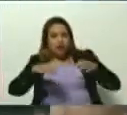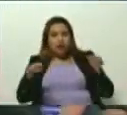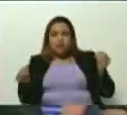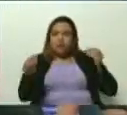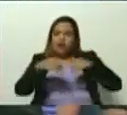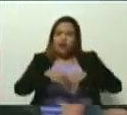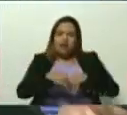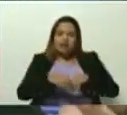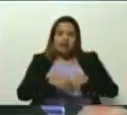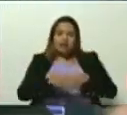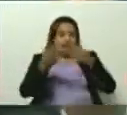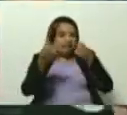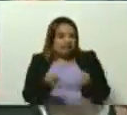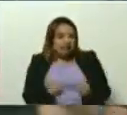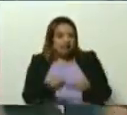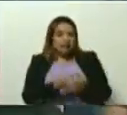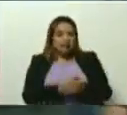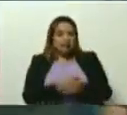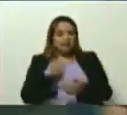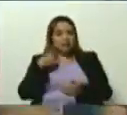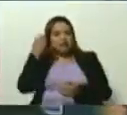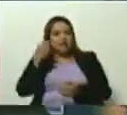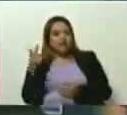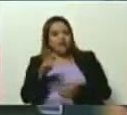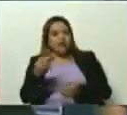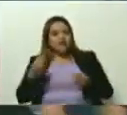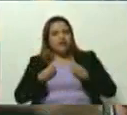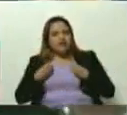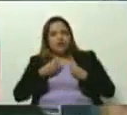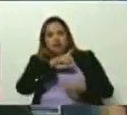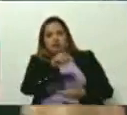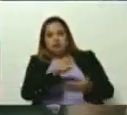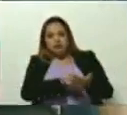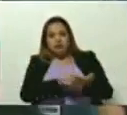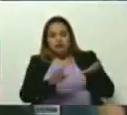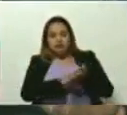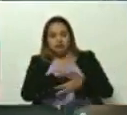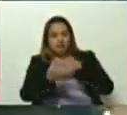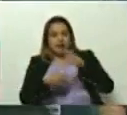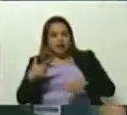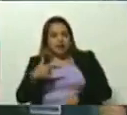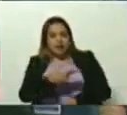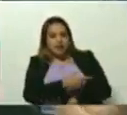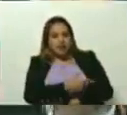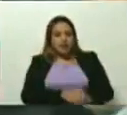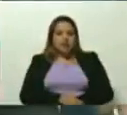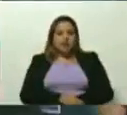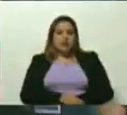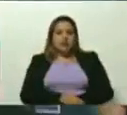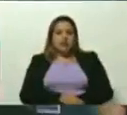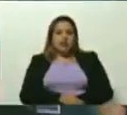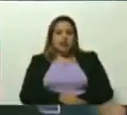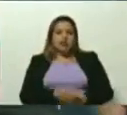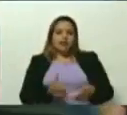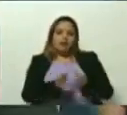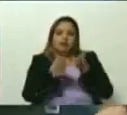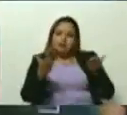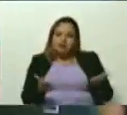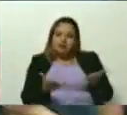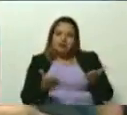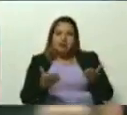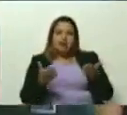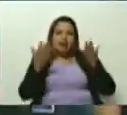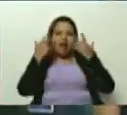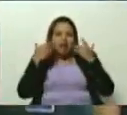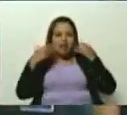va a haber mayores sequías. Y yo creo que en Venezuela lo vivimos al 100% con lo que pasó en las tejerías, en Cumaná, en El Castaño, en Mérida,